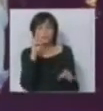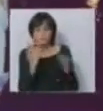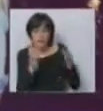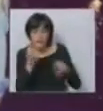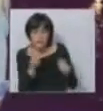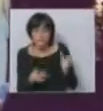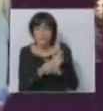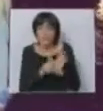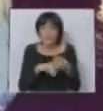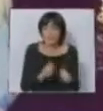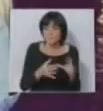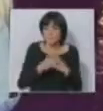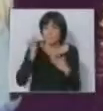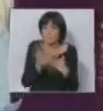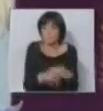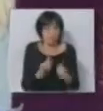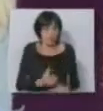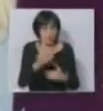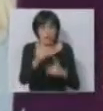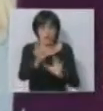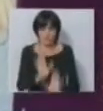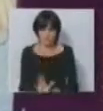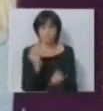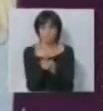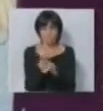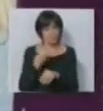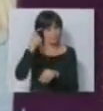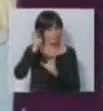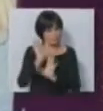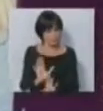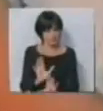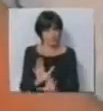cuestiones legales, porque si no, obviamente no van a poder seguir adelante. Ahora, estaba pensando una